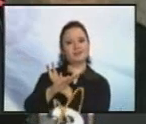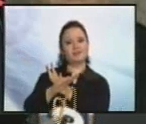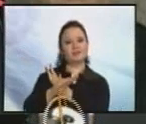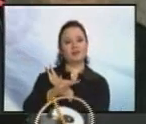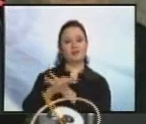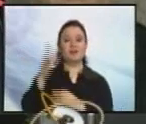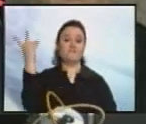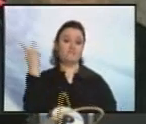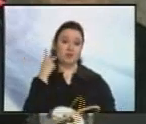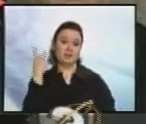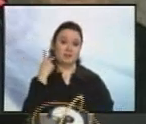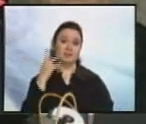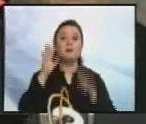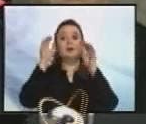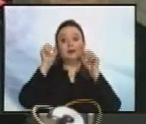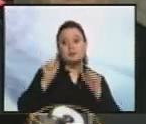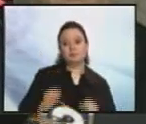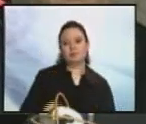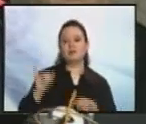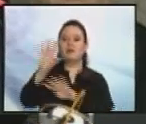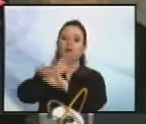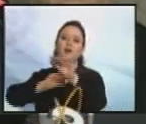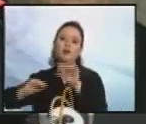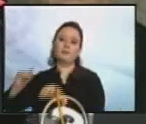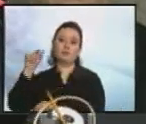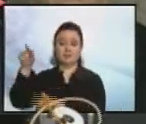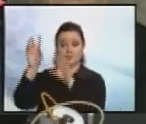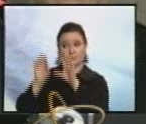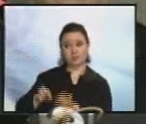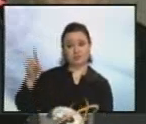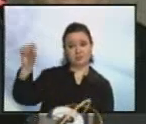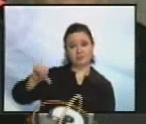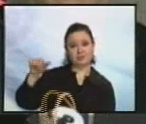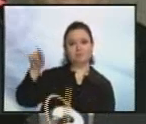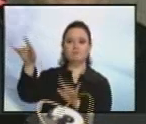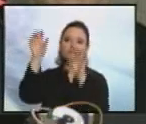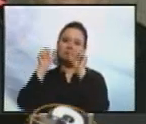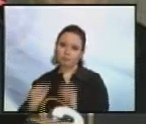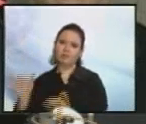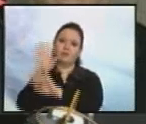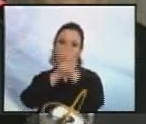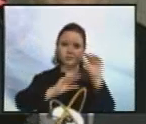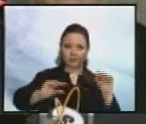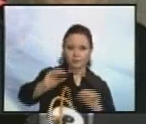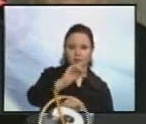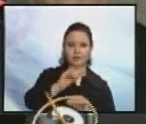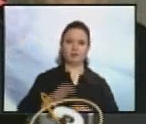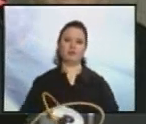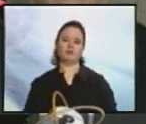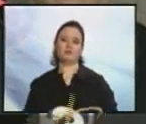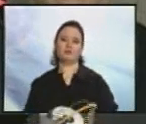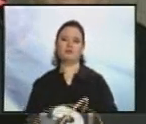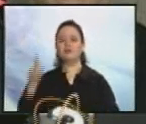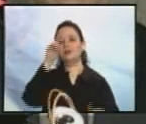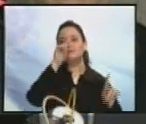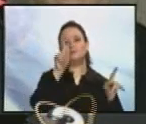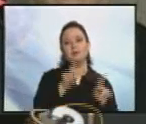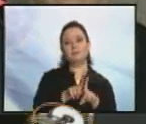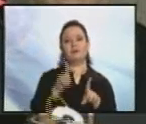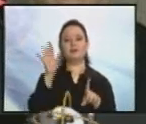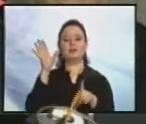la rehabilitación de delincuentes, actuando en especial con medidas